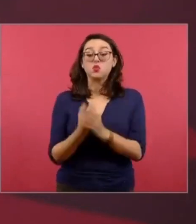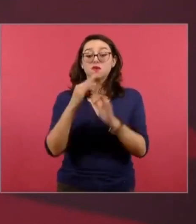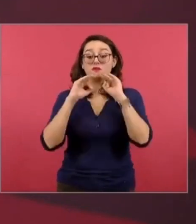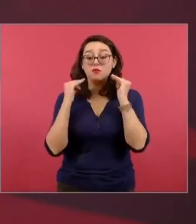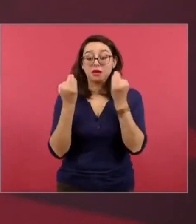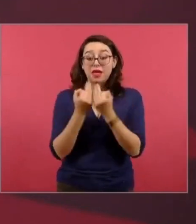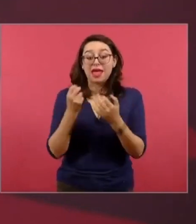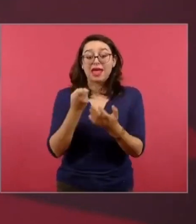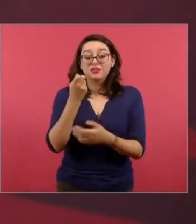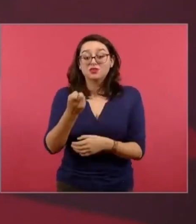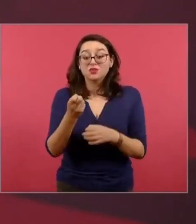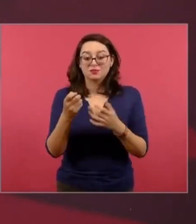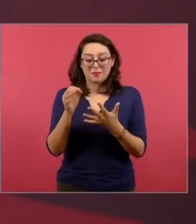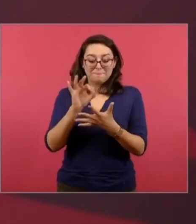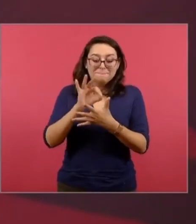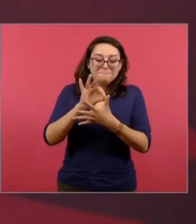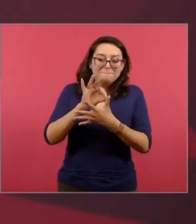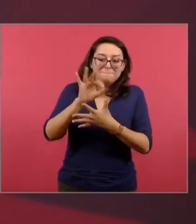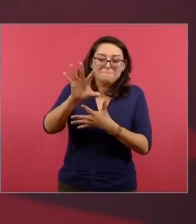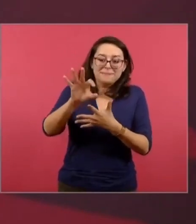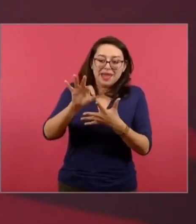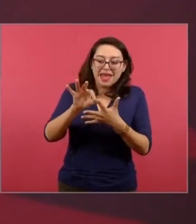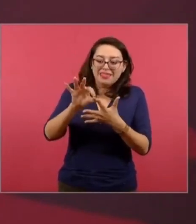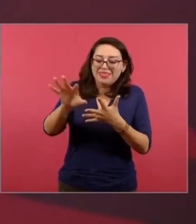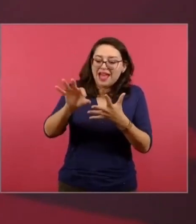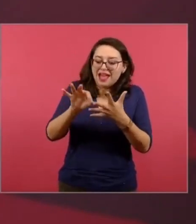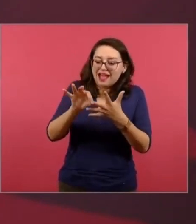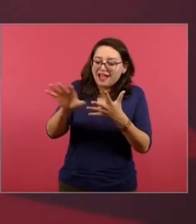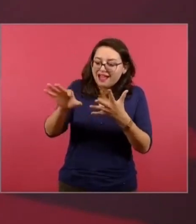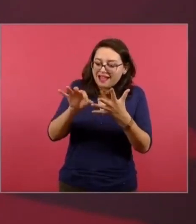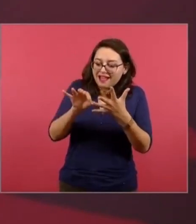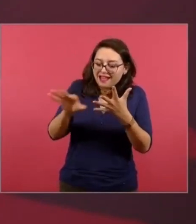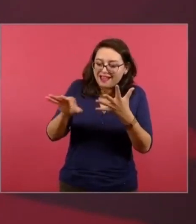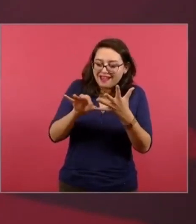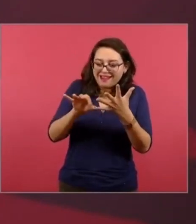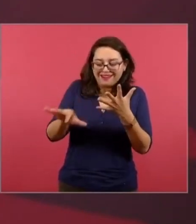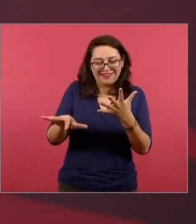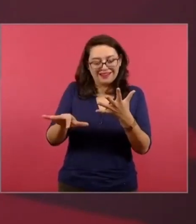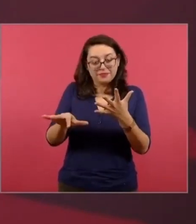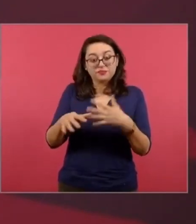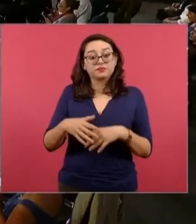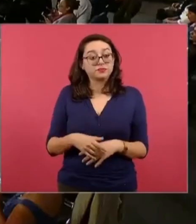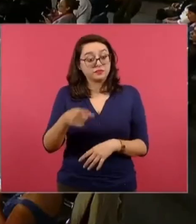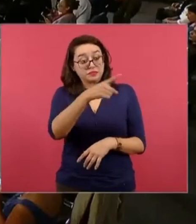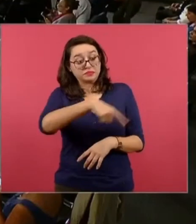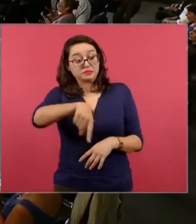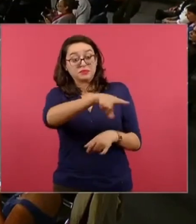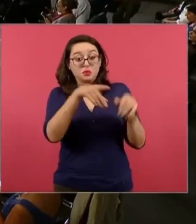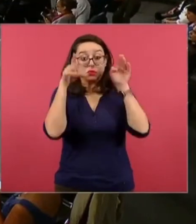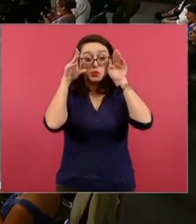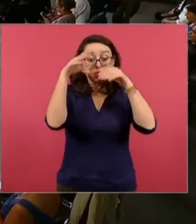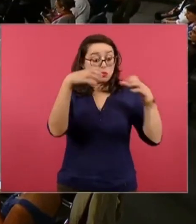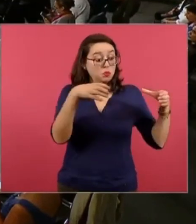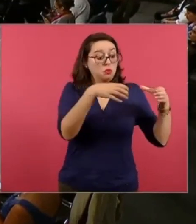pedagogías críticas. Y se ha dicho mucho, es que desaparecieron las matemáticas. Y hacen sus cuentas, ¿no? Los